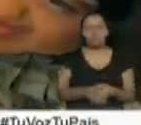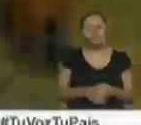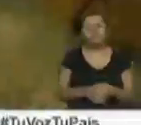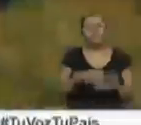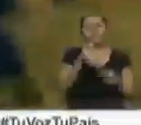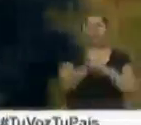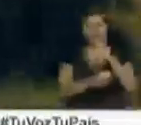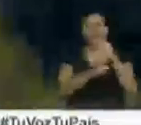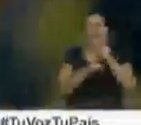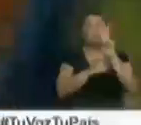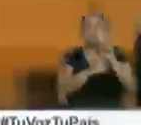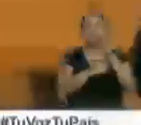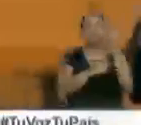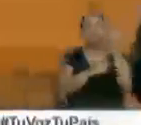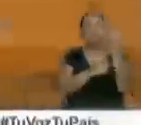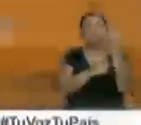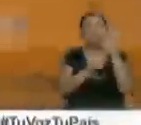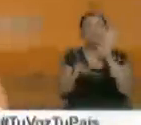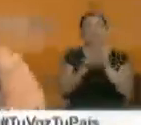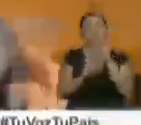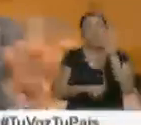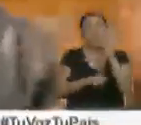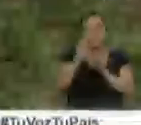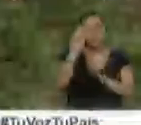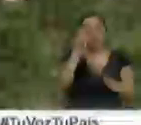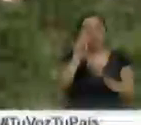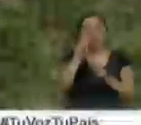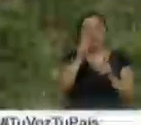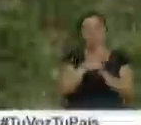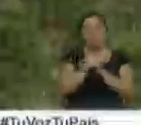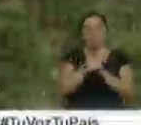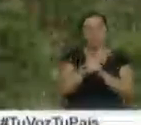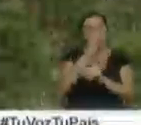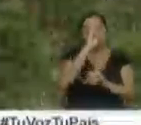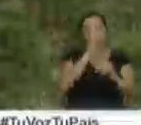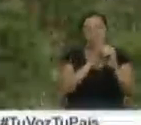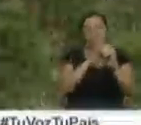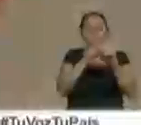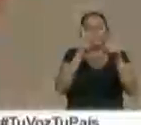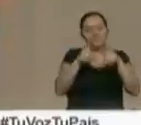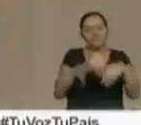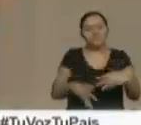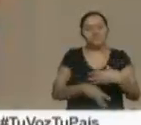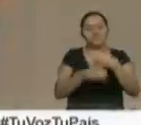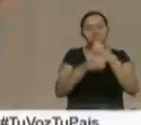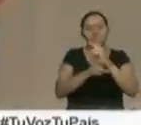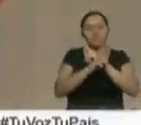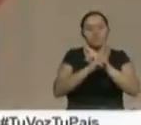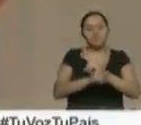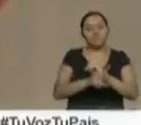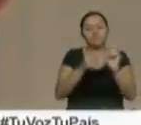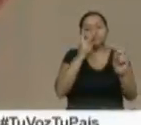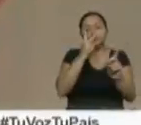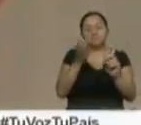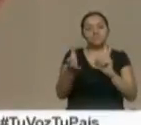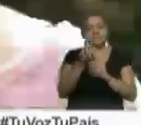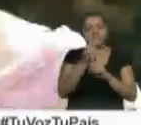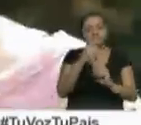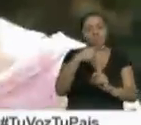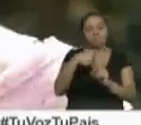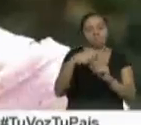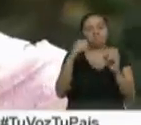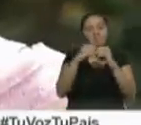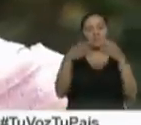año 2012 se aprueba la Ley Orgánica de Discapacidades, que tiene como objetivo asegurar la prevención, detección oportuna y